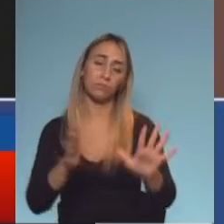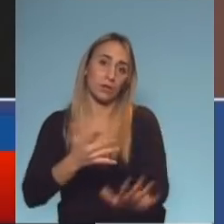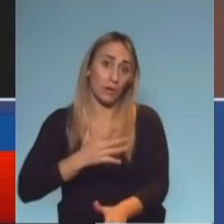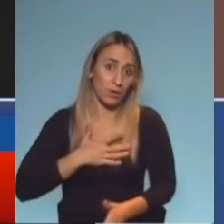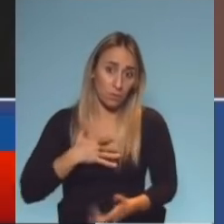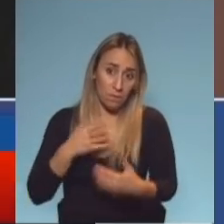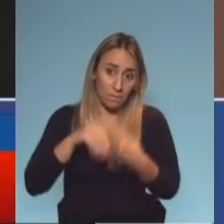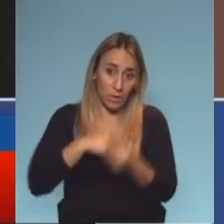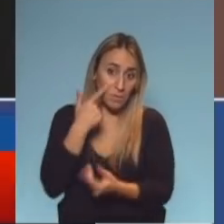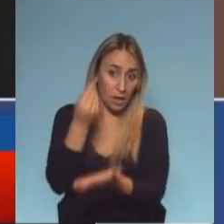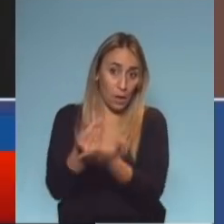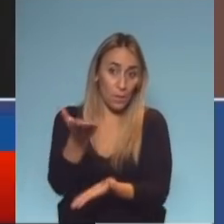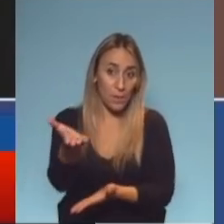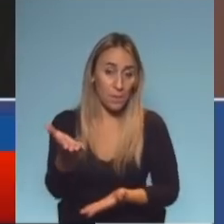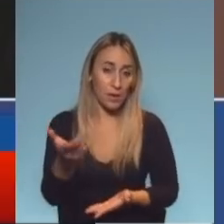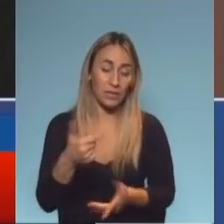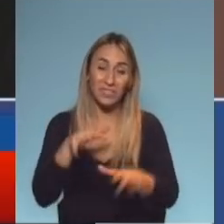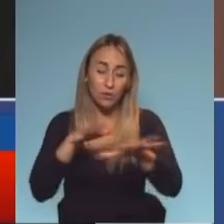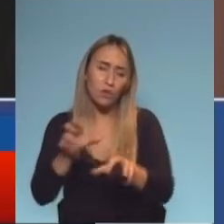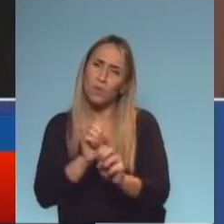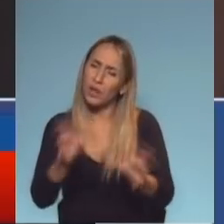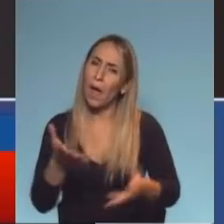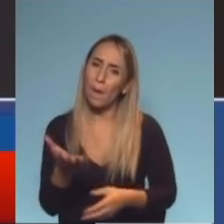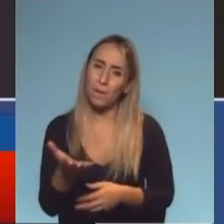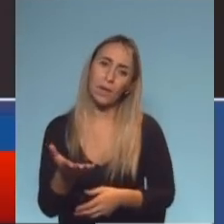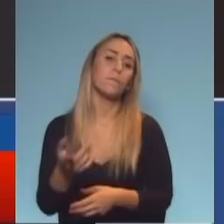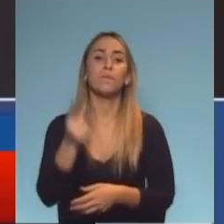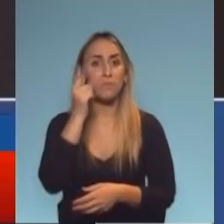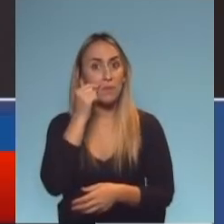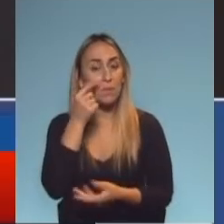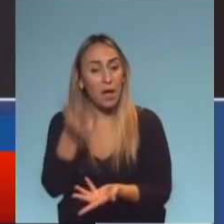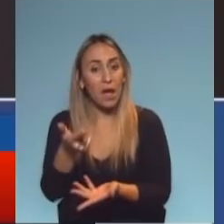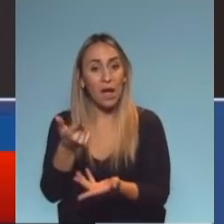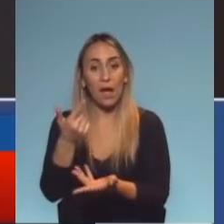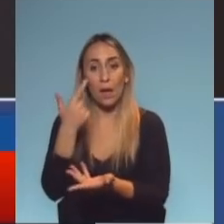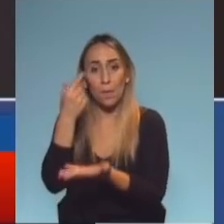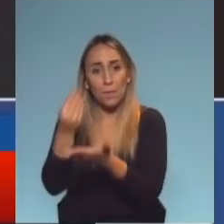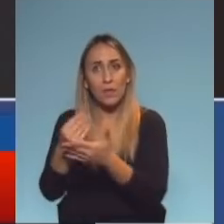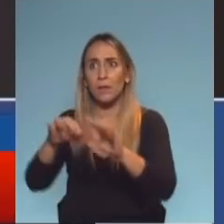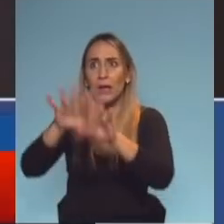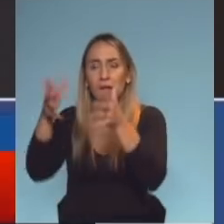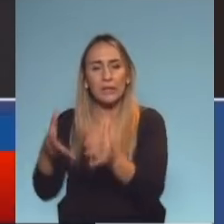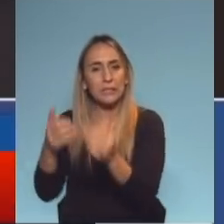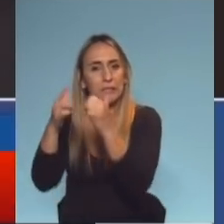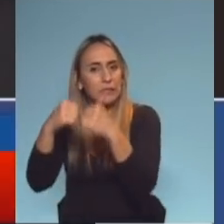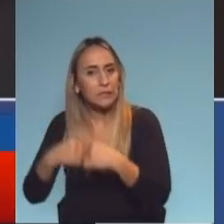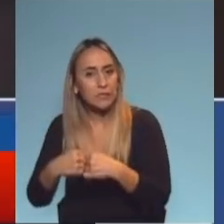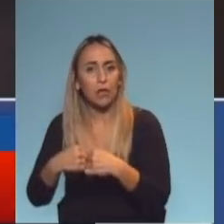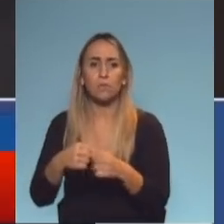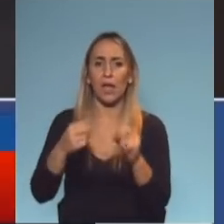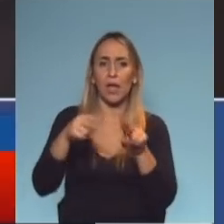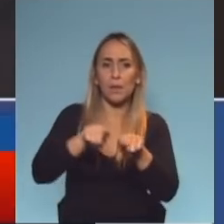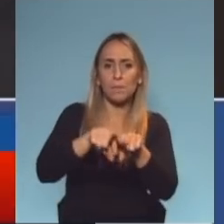familia allá, la situación es muy grave. Mi padre en el momento está en el refugio, mi hermana, mis sobrinos también están